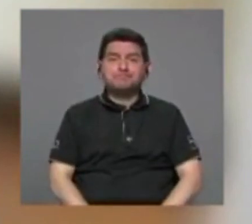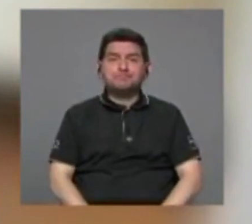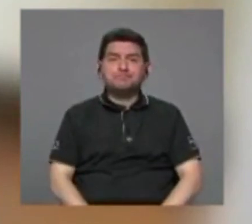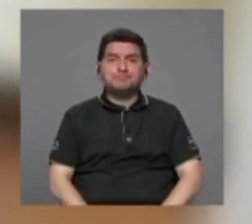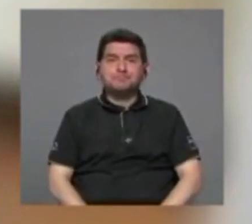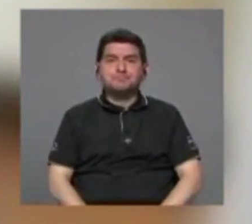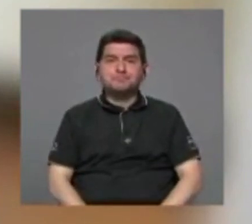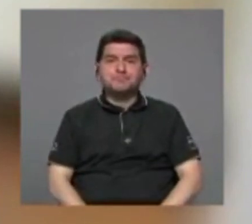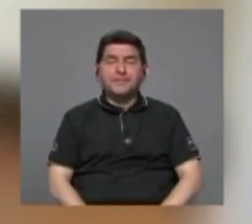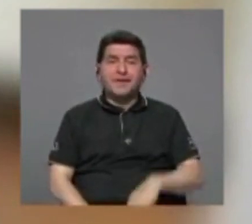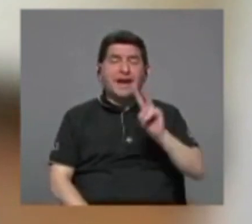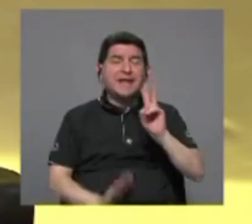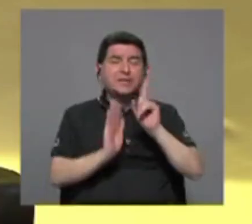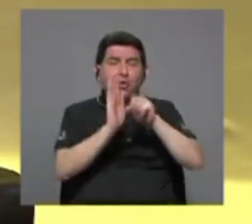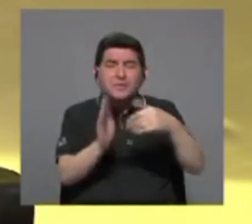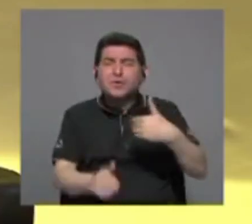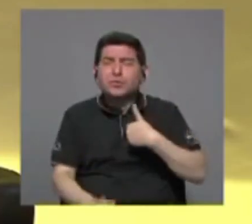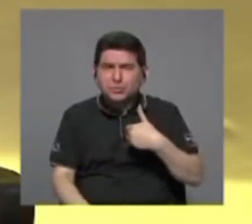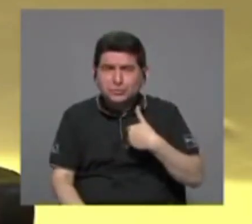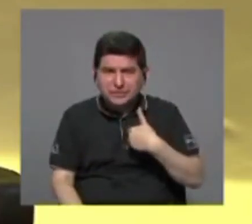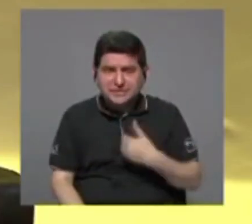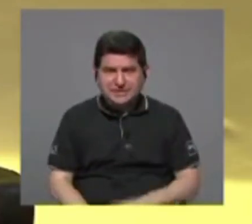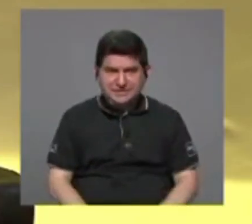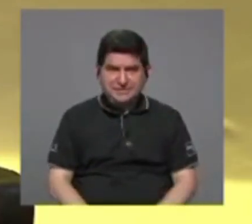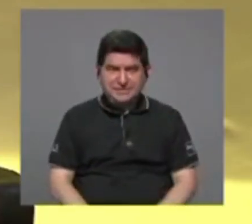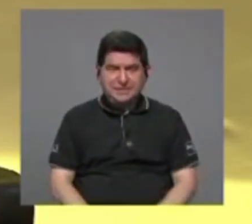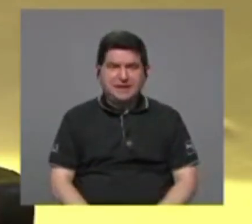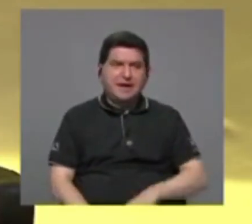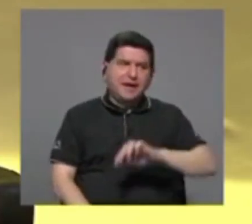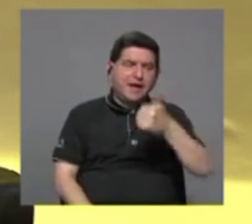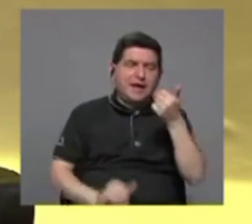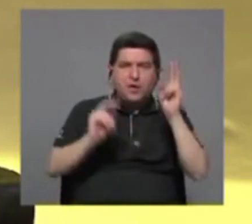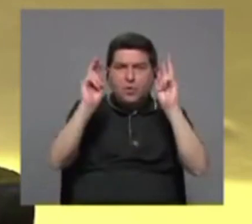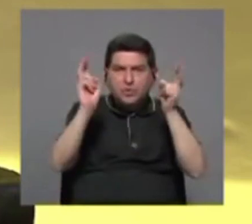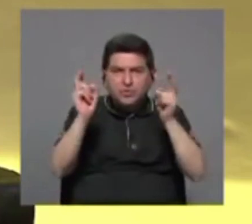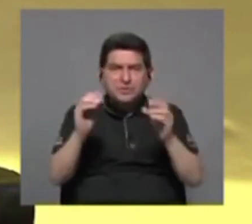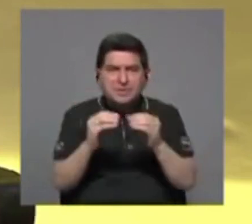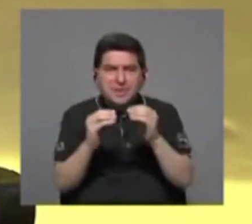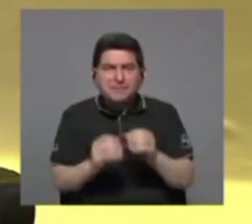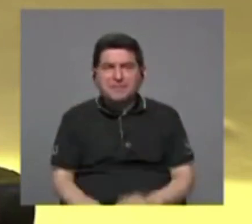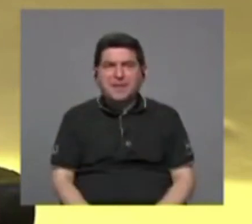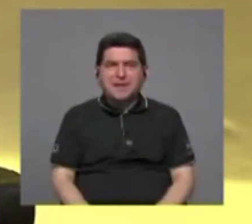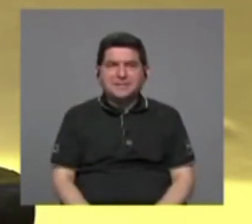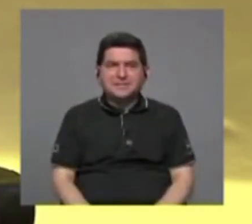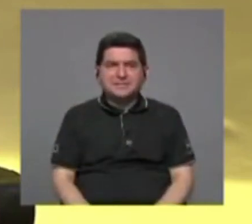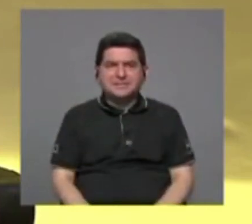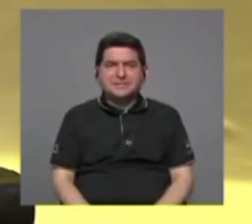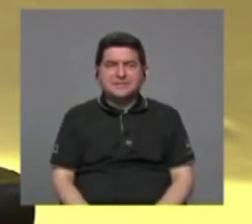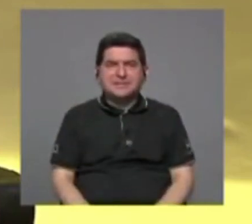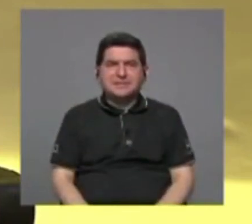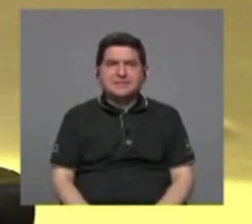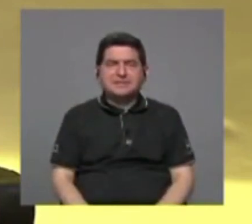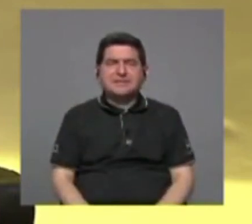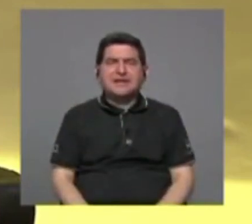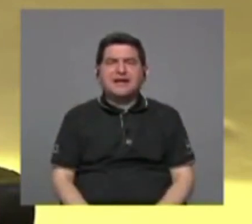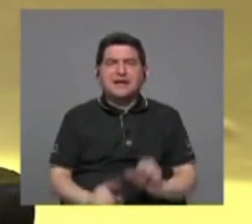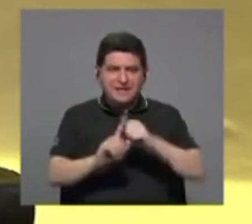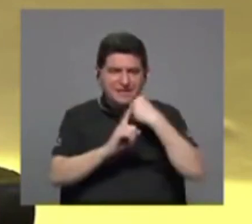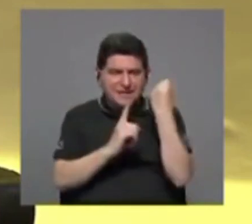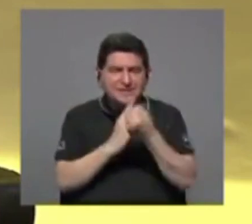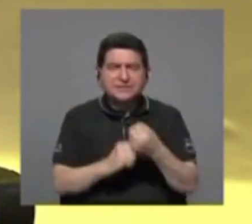Pasando, y nos quedan 2 minutos, a un tema más de la institucionalidad del Estado de la Nación, no